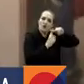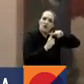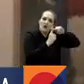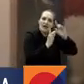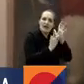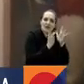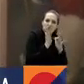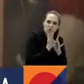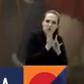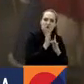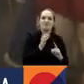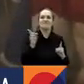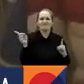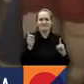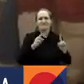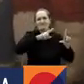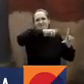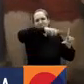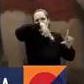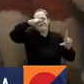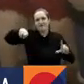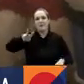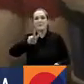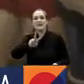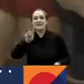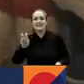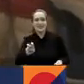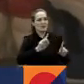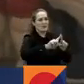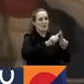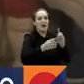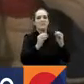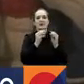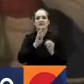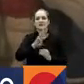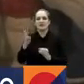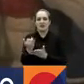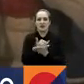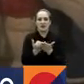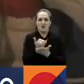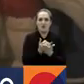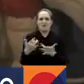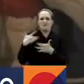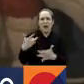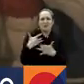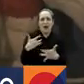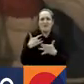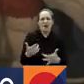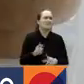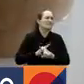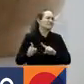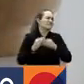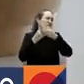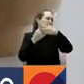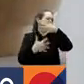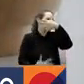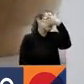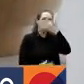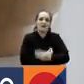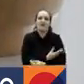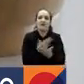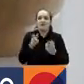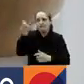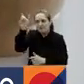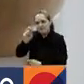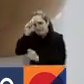obra comprendida en un conjunto de 27 óleos y 33 dibujos, y la lista de donaciones que sería interminable y que le dan el título